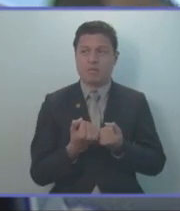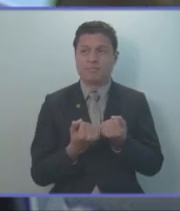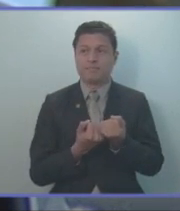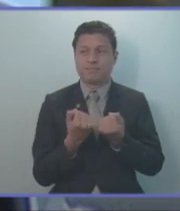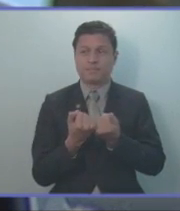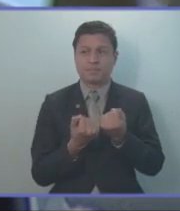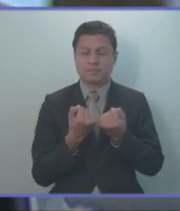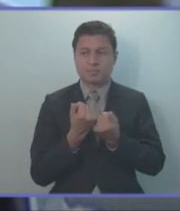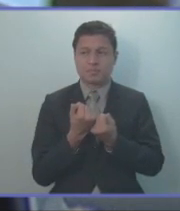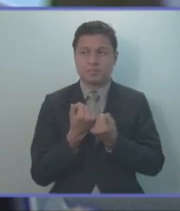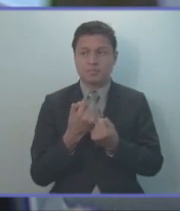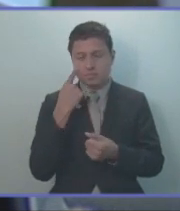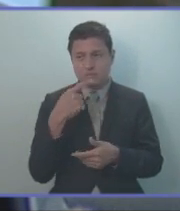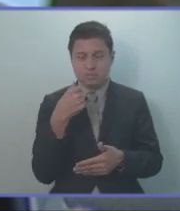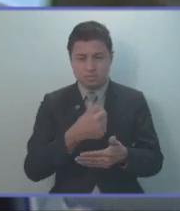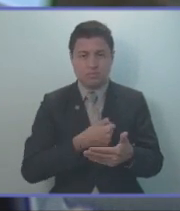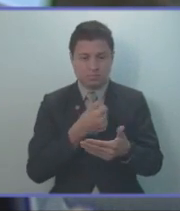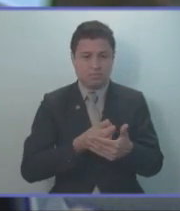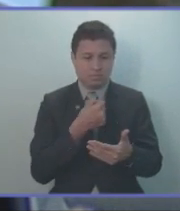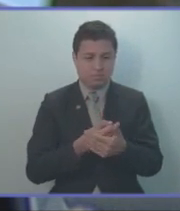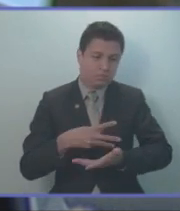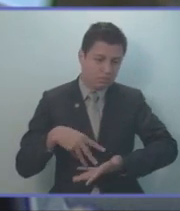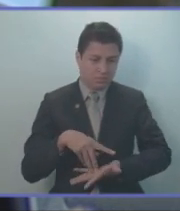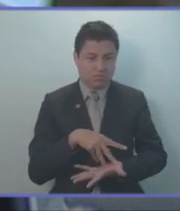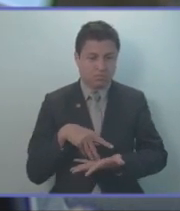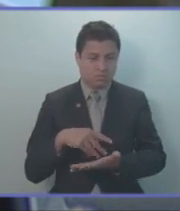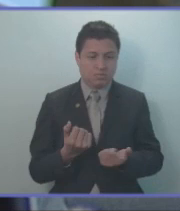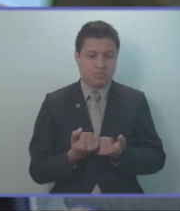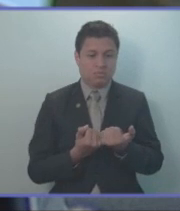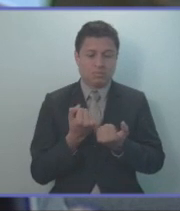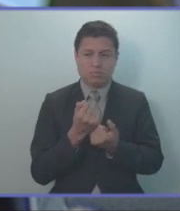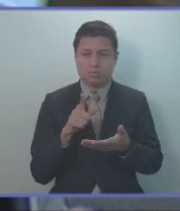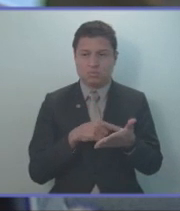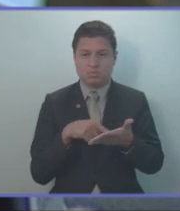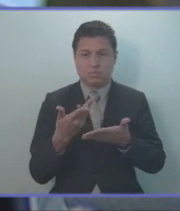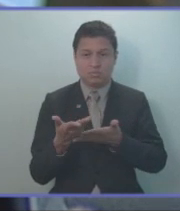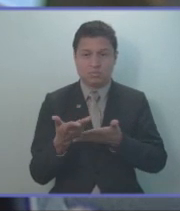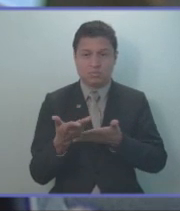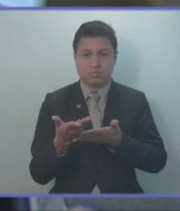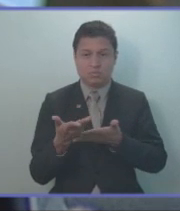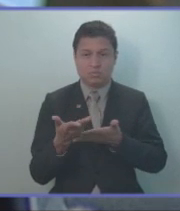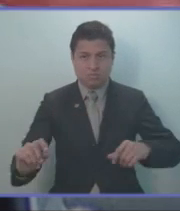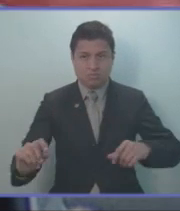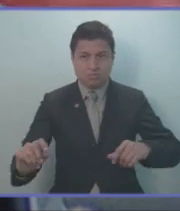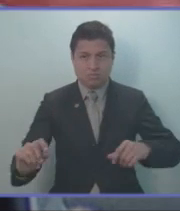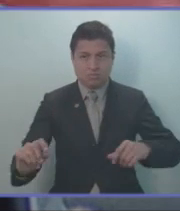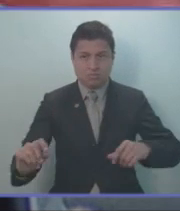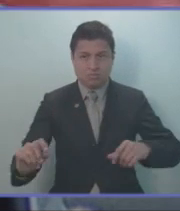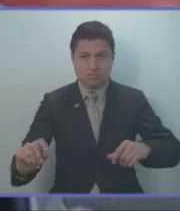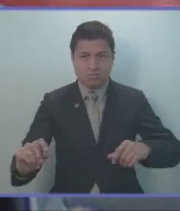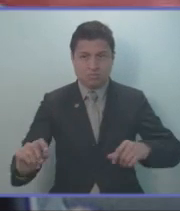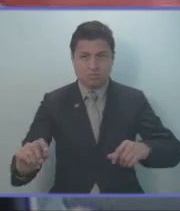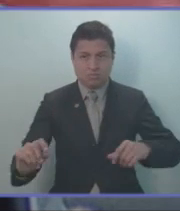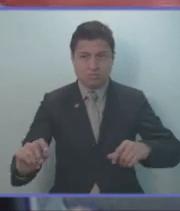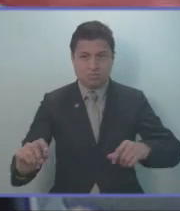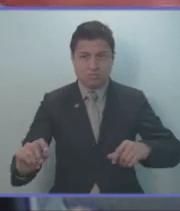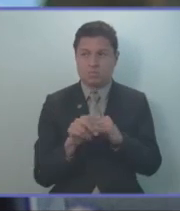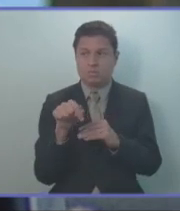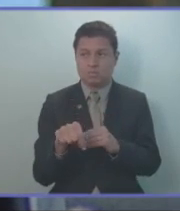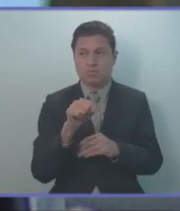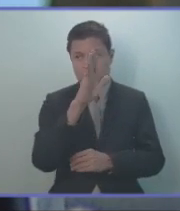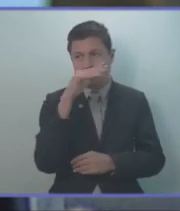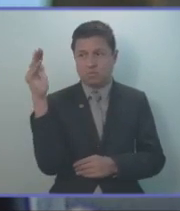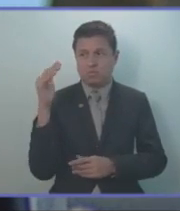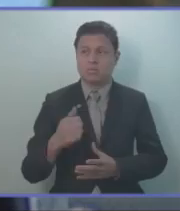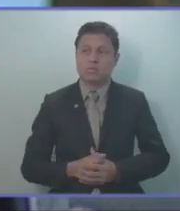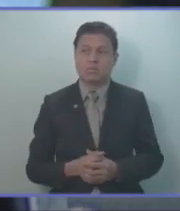solidarizándose con la lucha del pueblo venezolano y condenando el acoso a la oposición ocurrida en ese